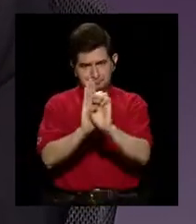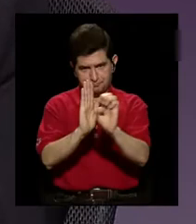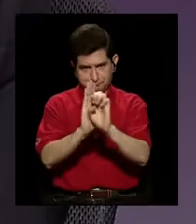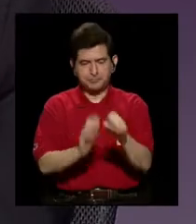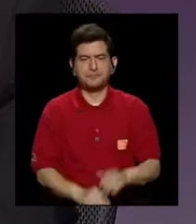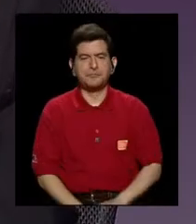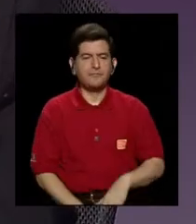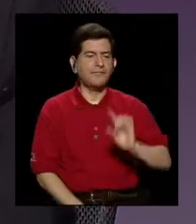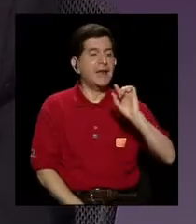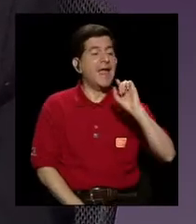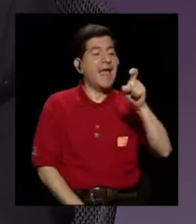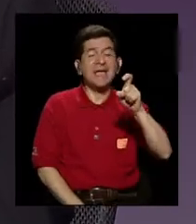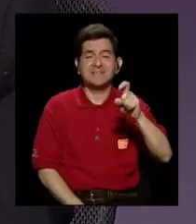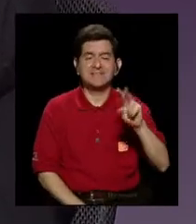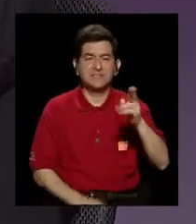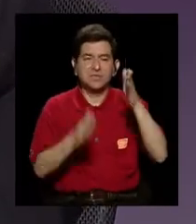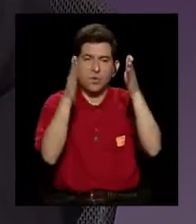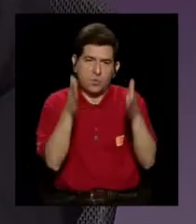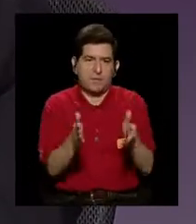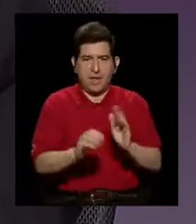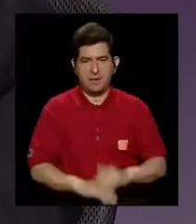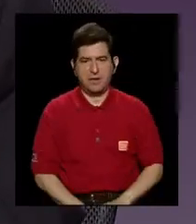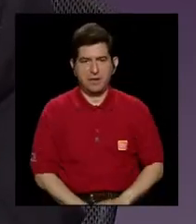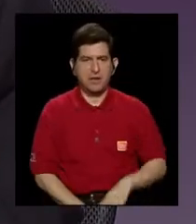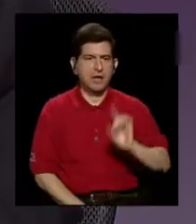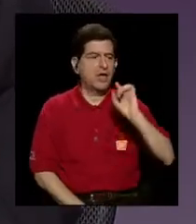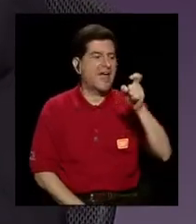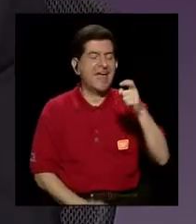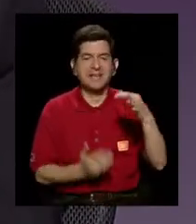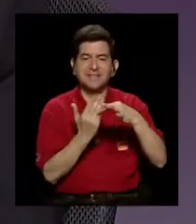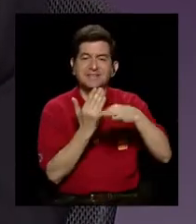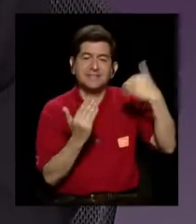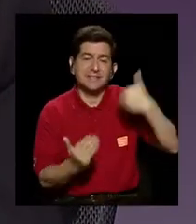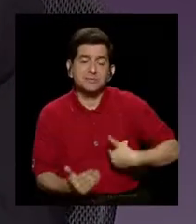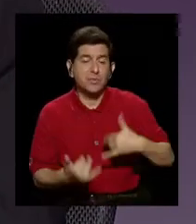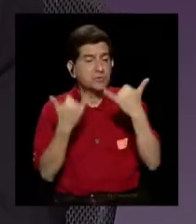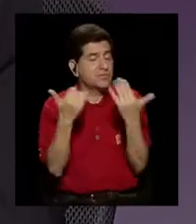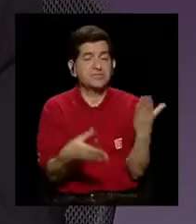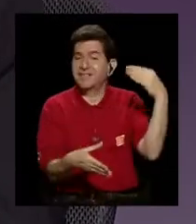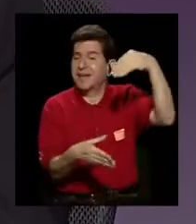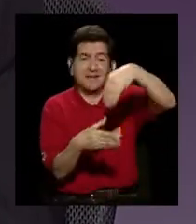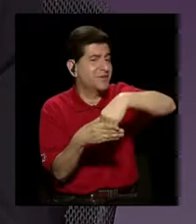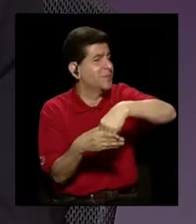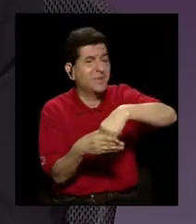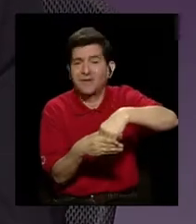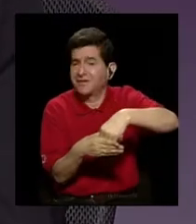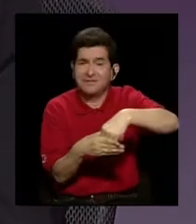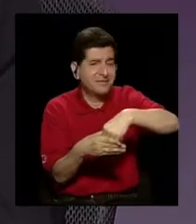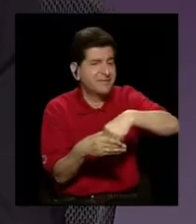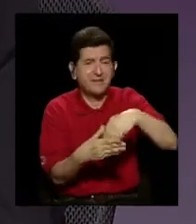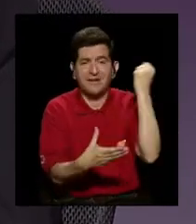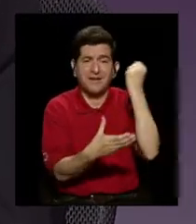ex compañero, el ex esposo, eso ya no entra dentro del femicidio del